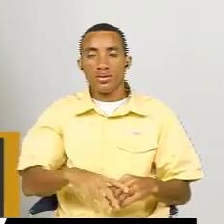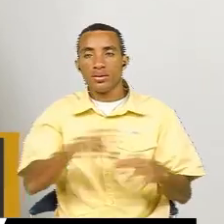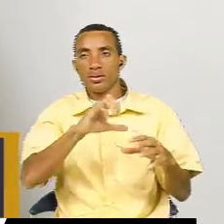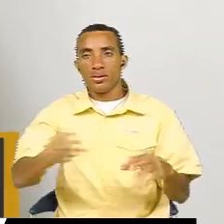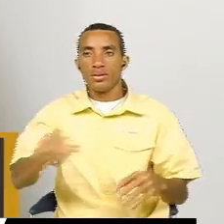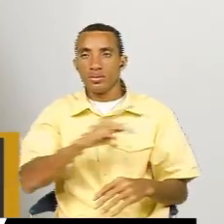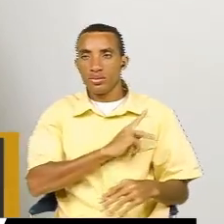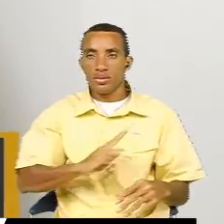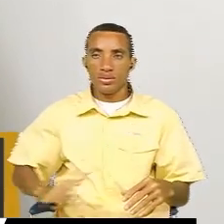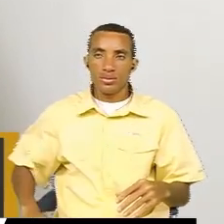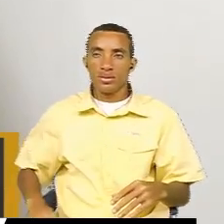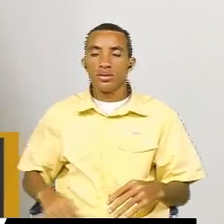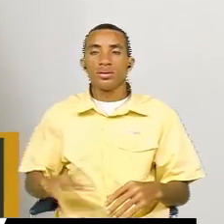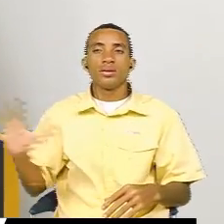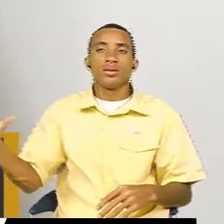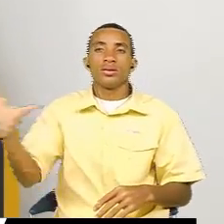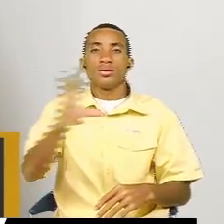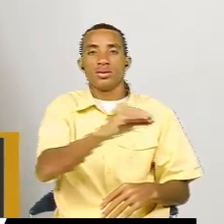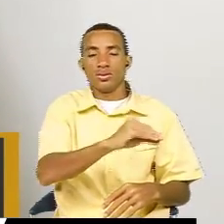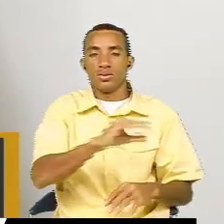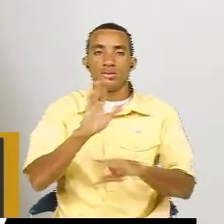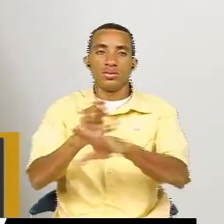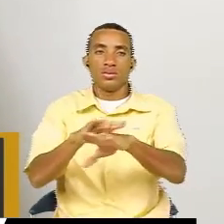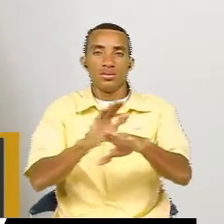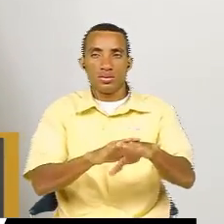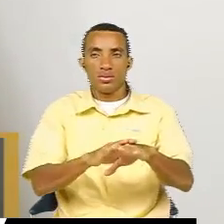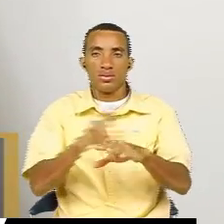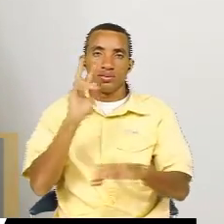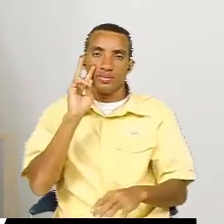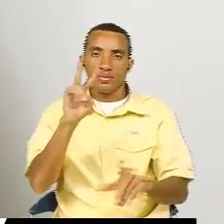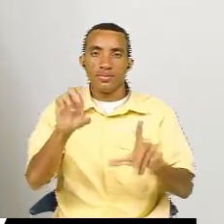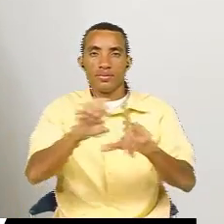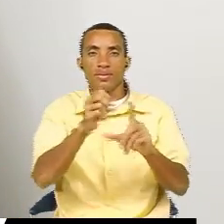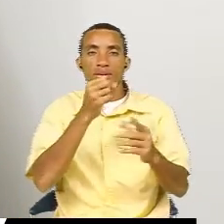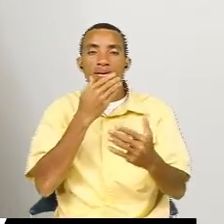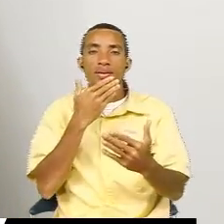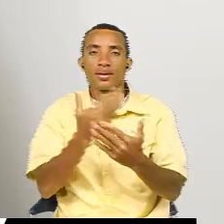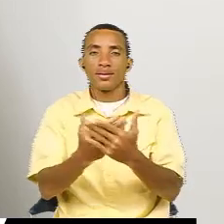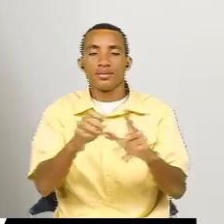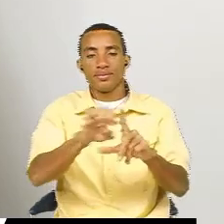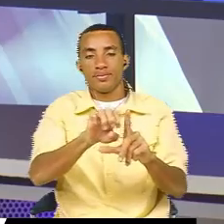jurídica. Espero que todos los habitantes vean este canal, gracias a la C10.